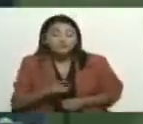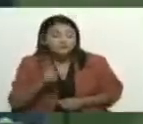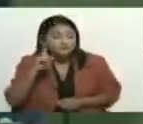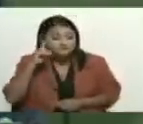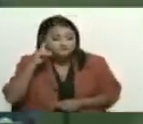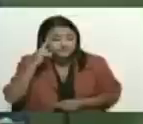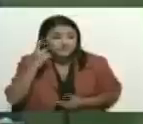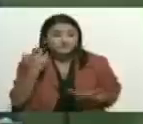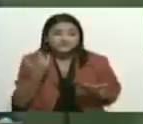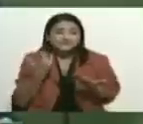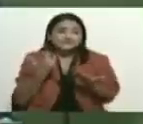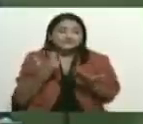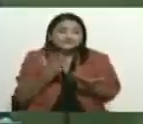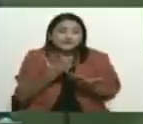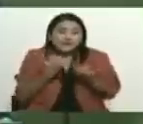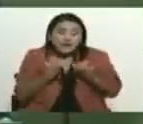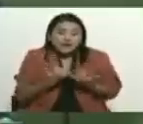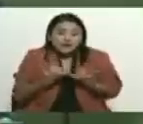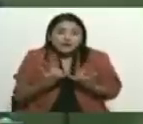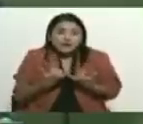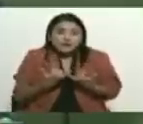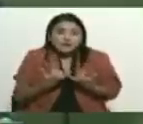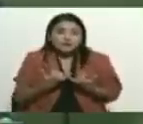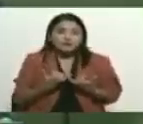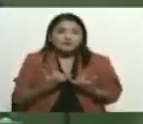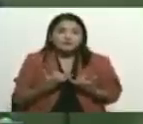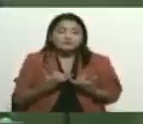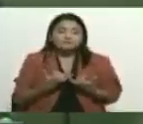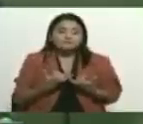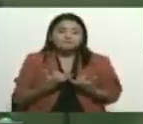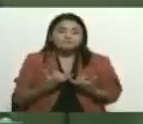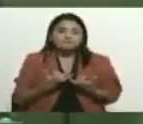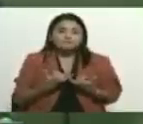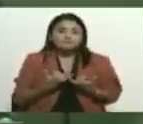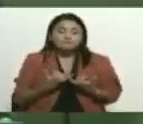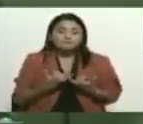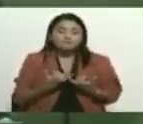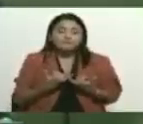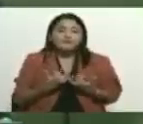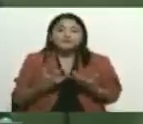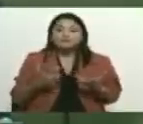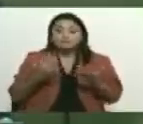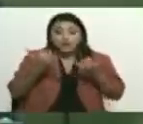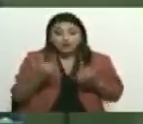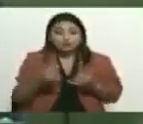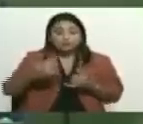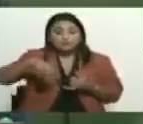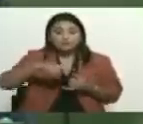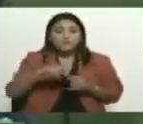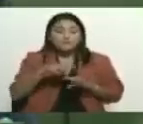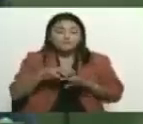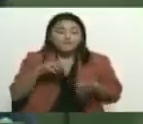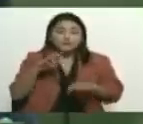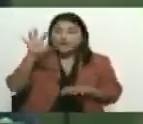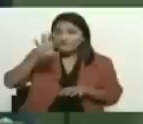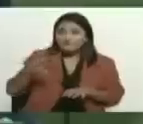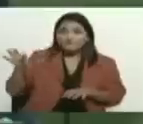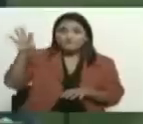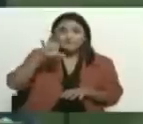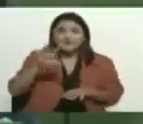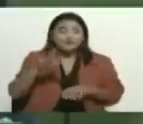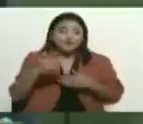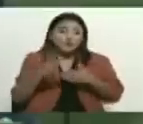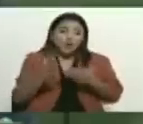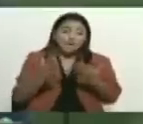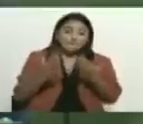torpe que lamentablemente los dejó en ridículo ante la historia. Hoy en día, la gran mayoría de esos países, con